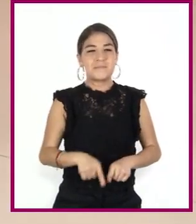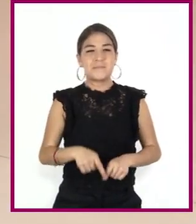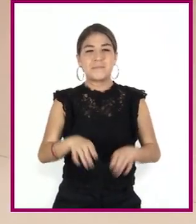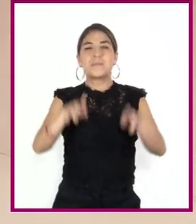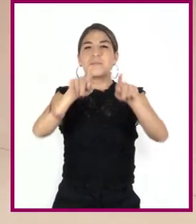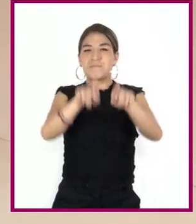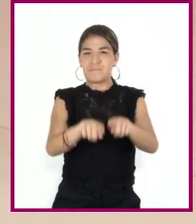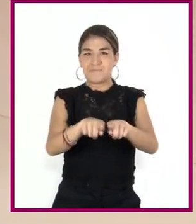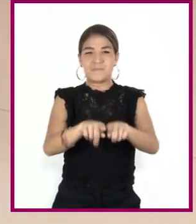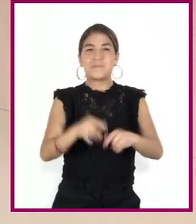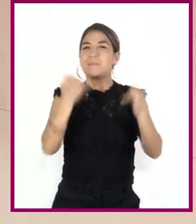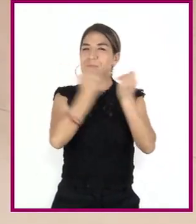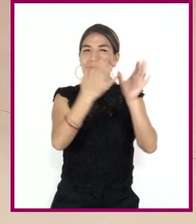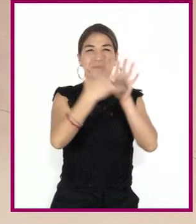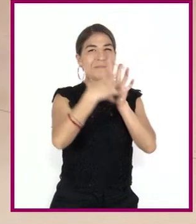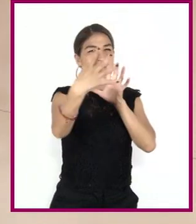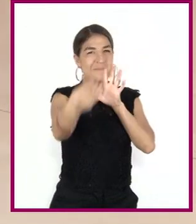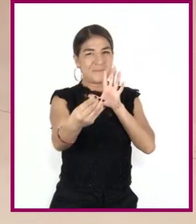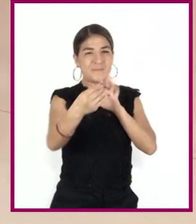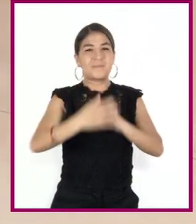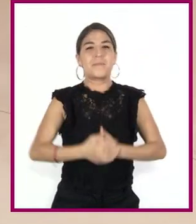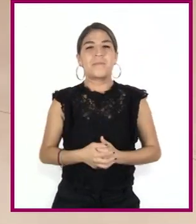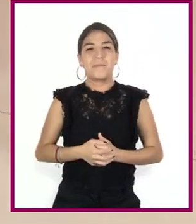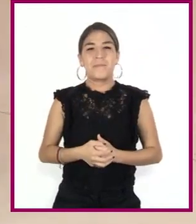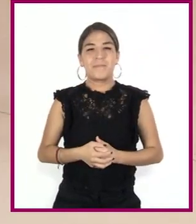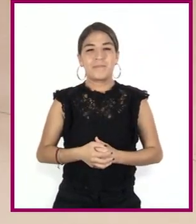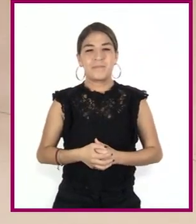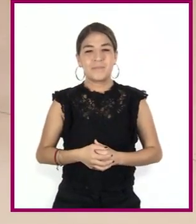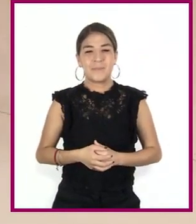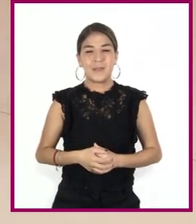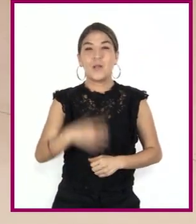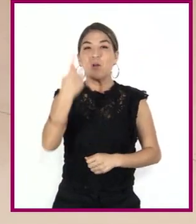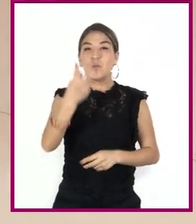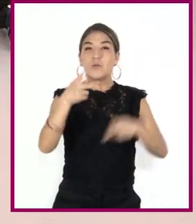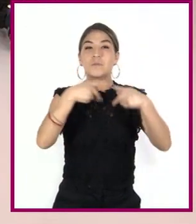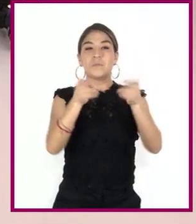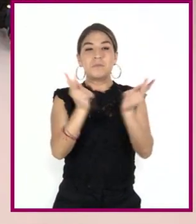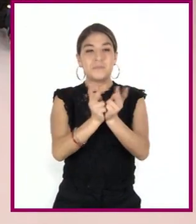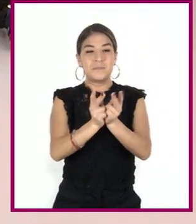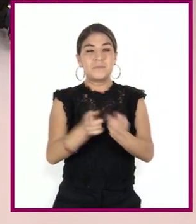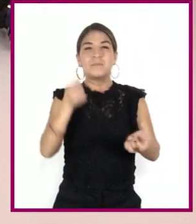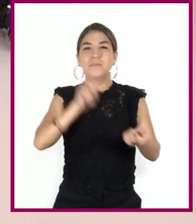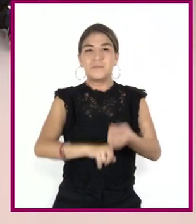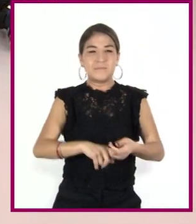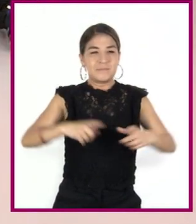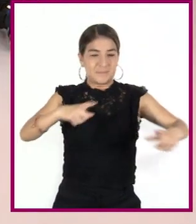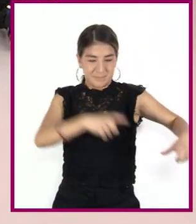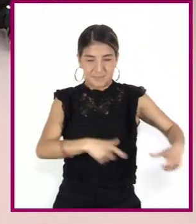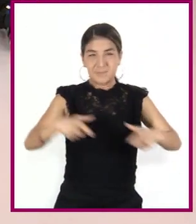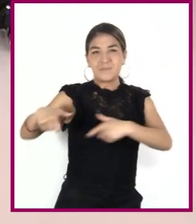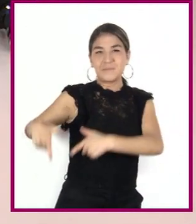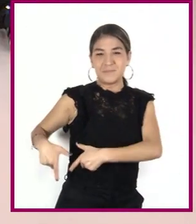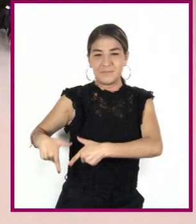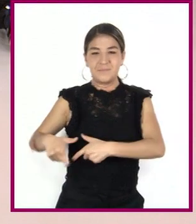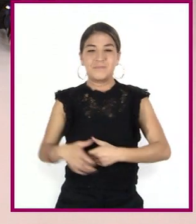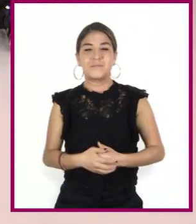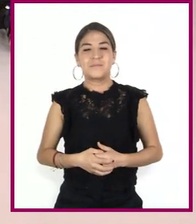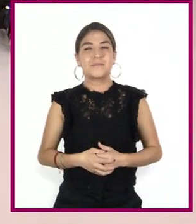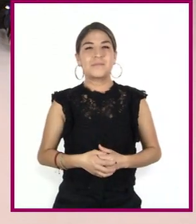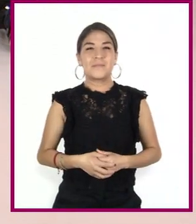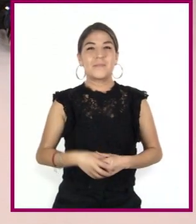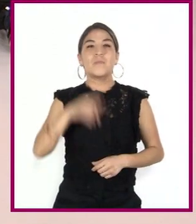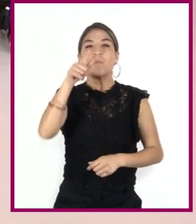al frente. Yep. Y con dos platos que vamos a colocar a los lados. Entonces realizamos